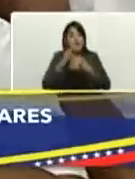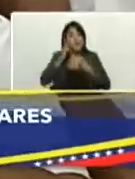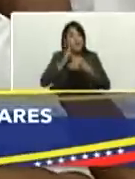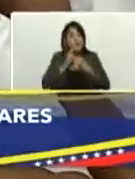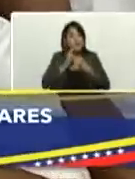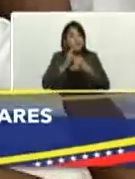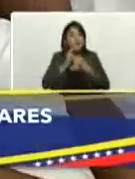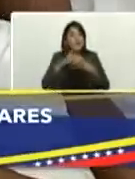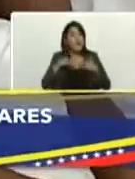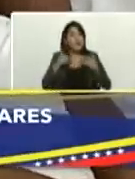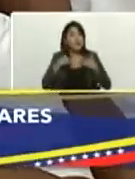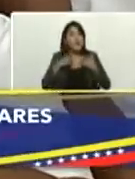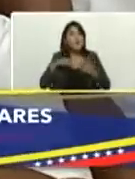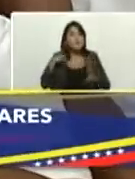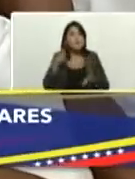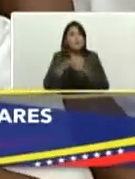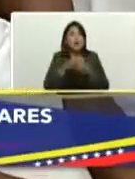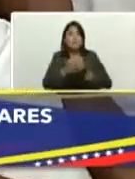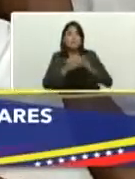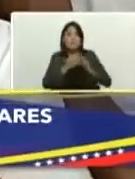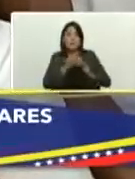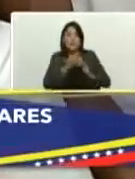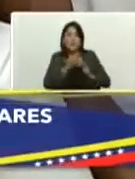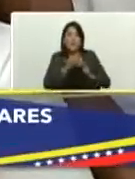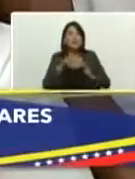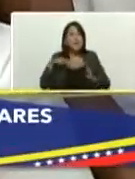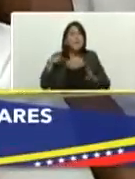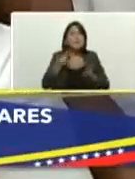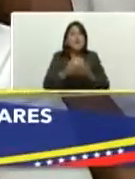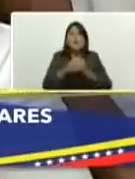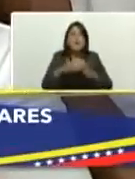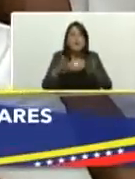pagar este crédito en 20 años.